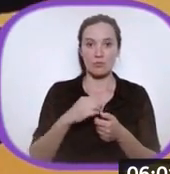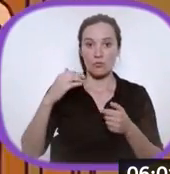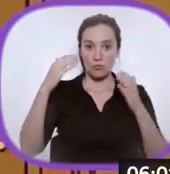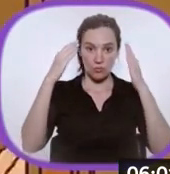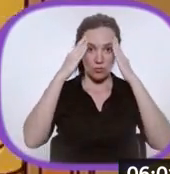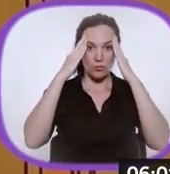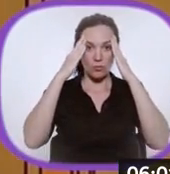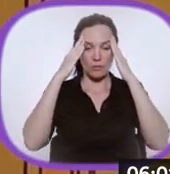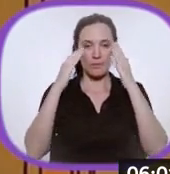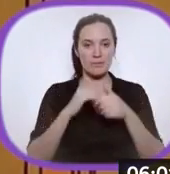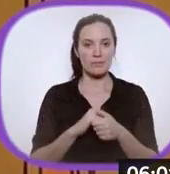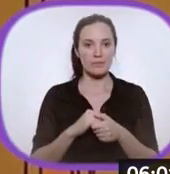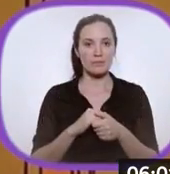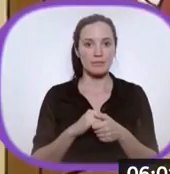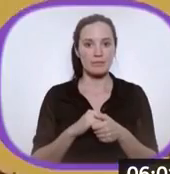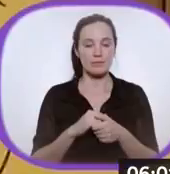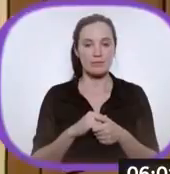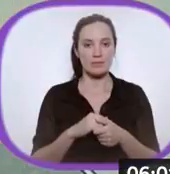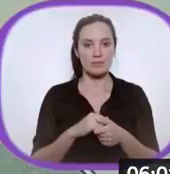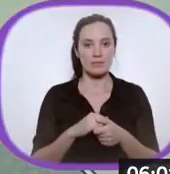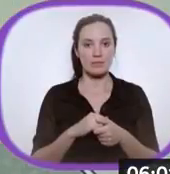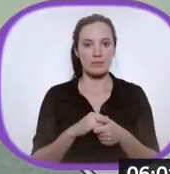¡Mil rayos y centellas! ¿Capitán?